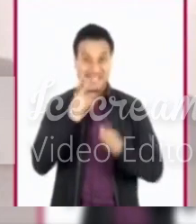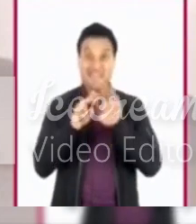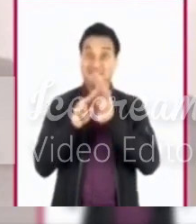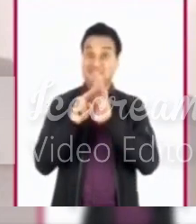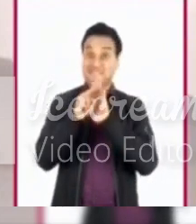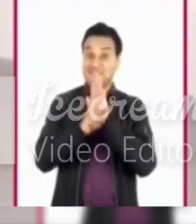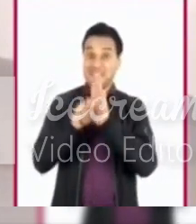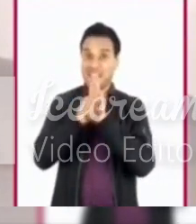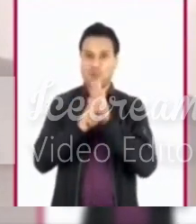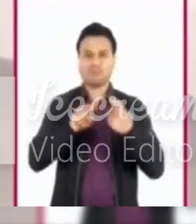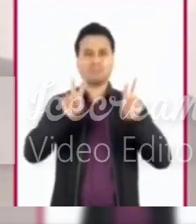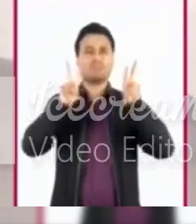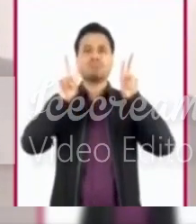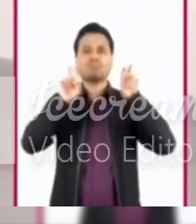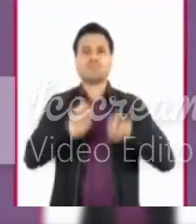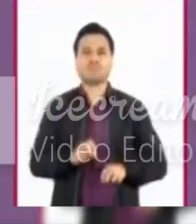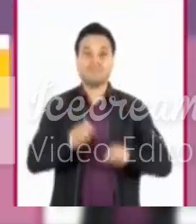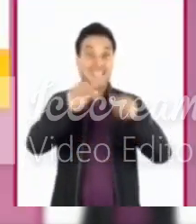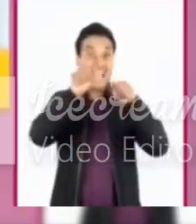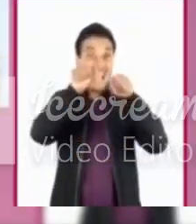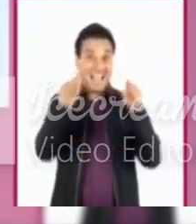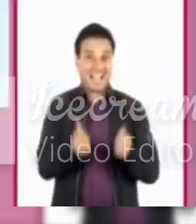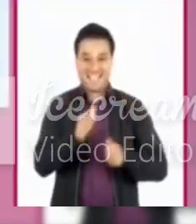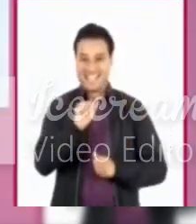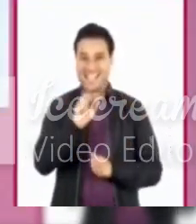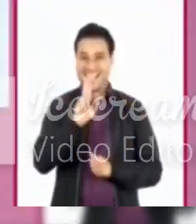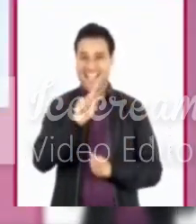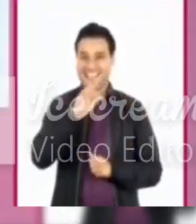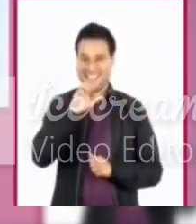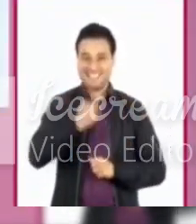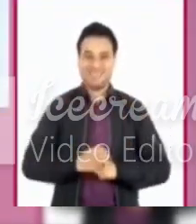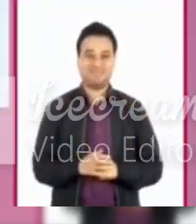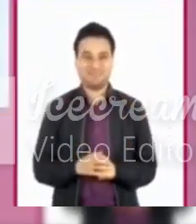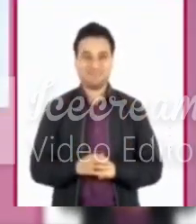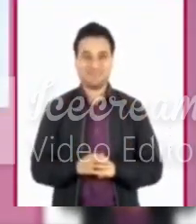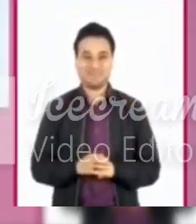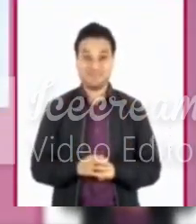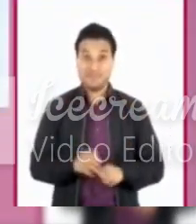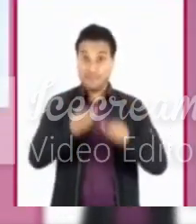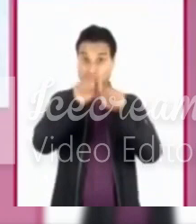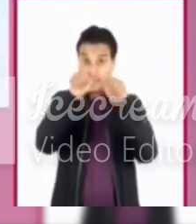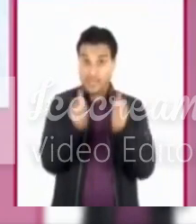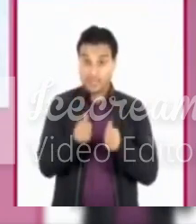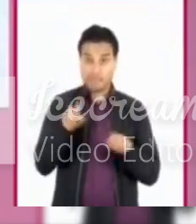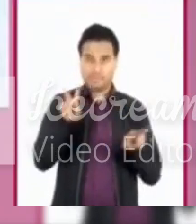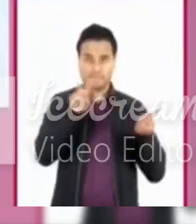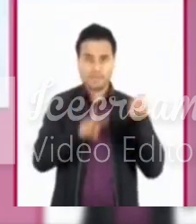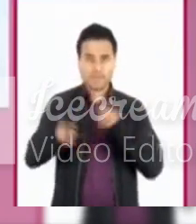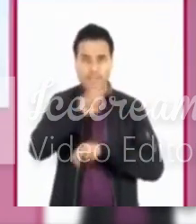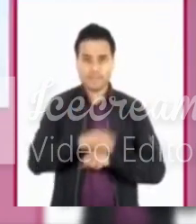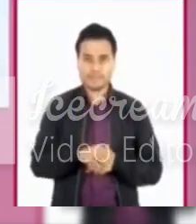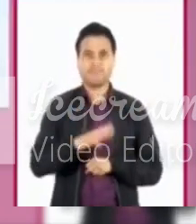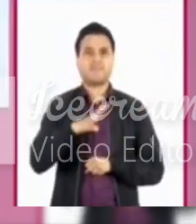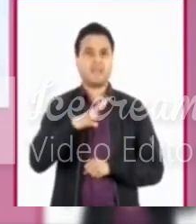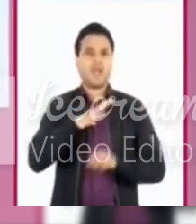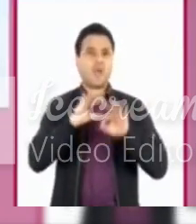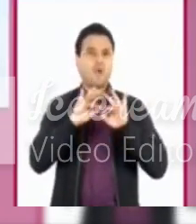video dedicado a las artes. En las artes visuales tenemos